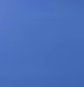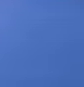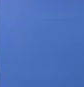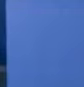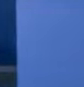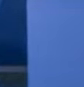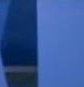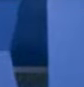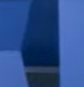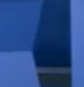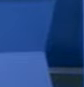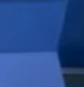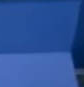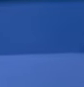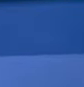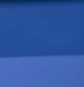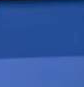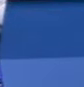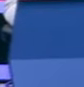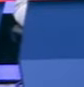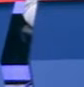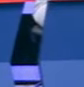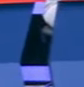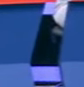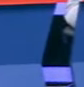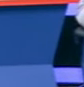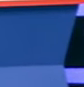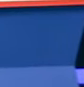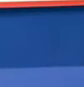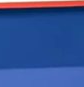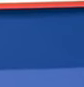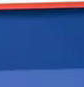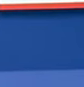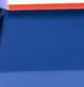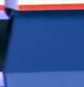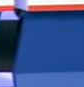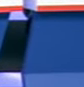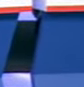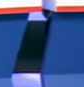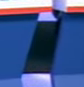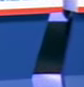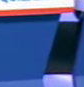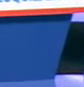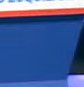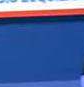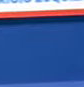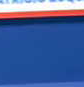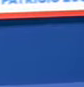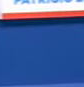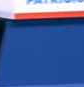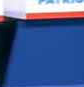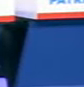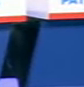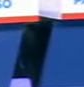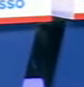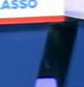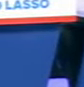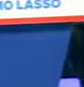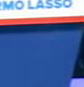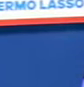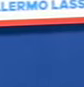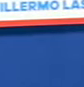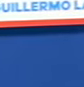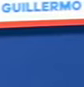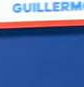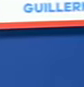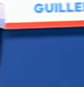También tenemos en esta retransmisión a más de un centenar de emisoras, páginas web, y por supuesto nos están siguiendo